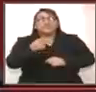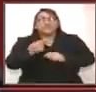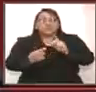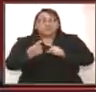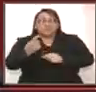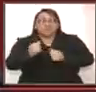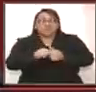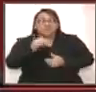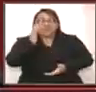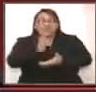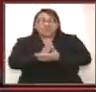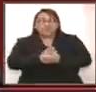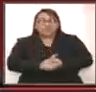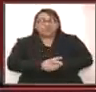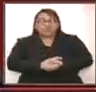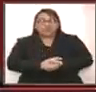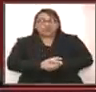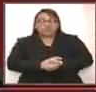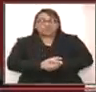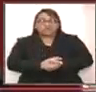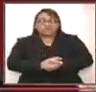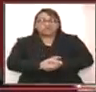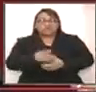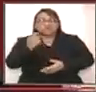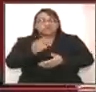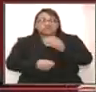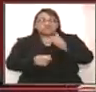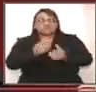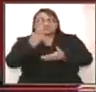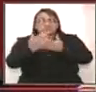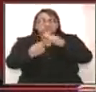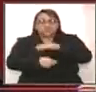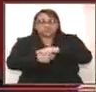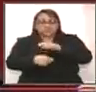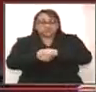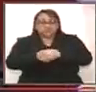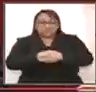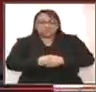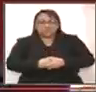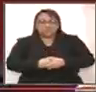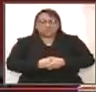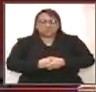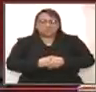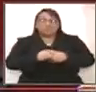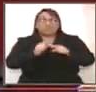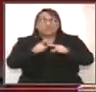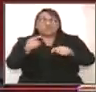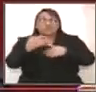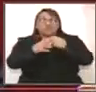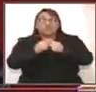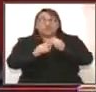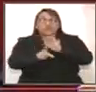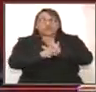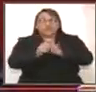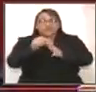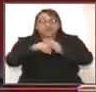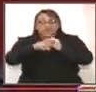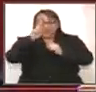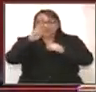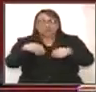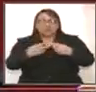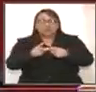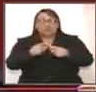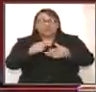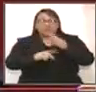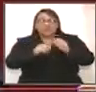30.111 la sanción pecuniaria, multa para los delitos de corrupción. Estos avances en la legislación peruana dieron